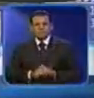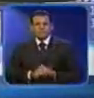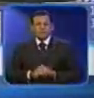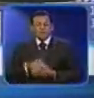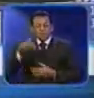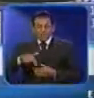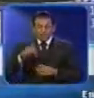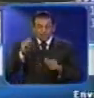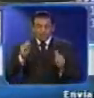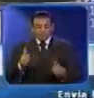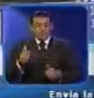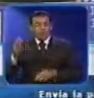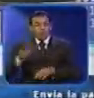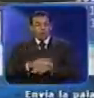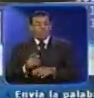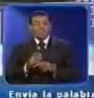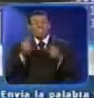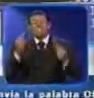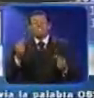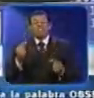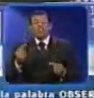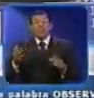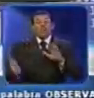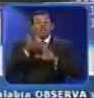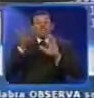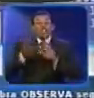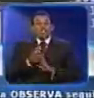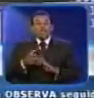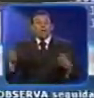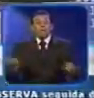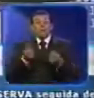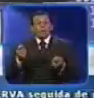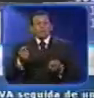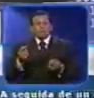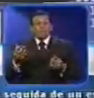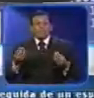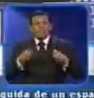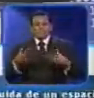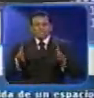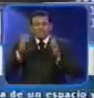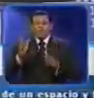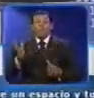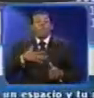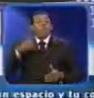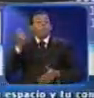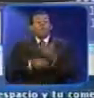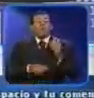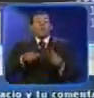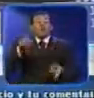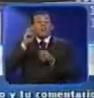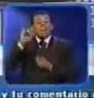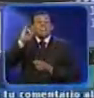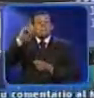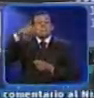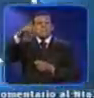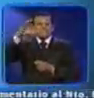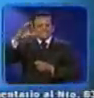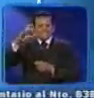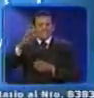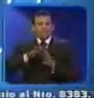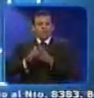Desde este jueves y bajo ninguna modalidad, constructores ni promotores inmobiliarios podrán cobrar IPC a viviendas en